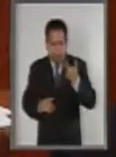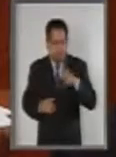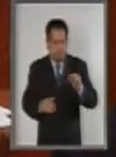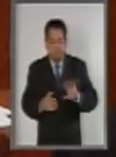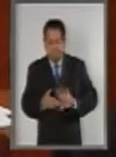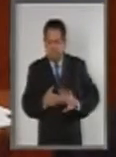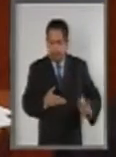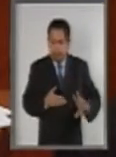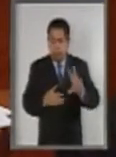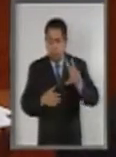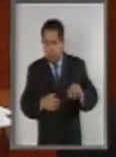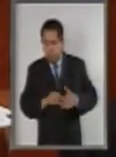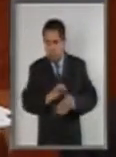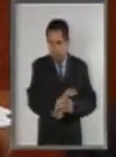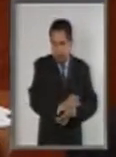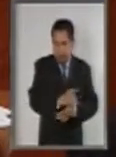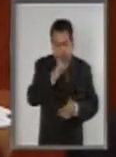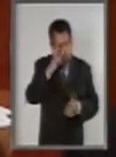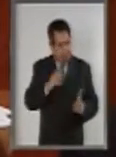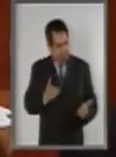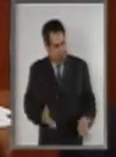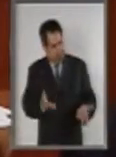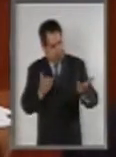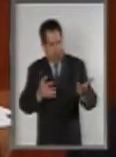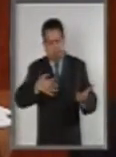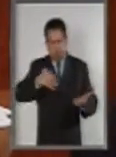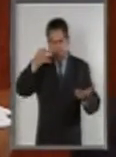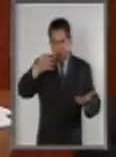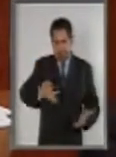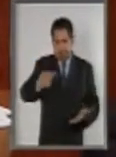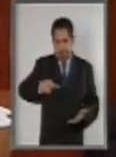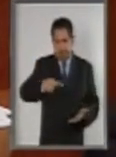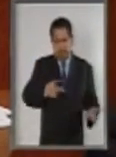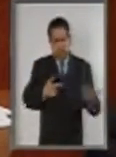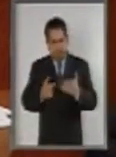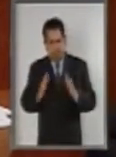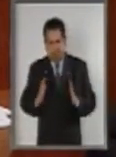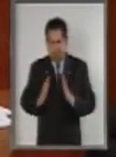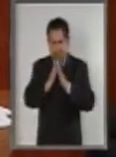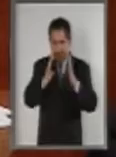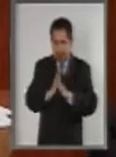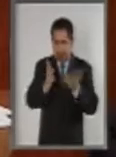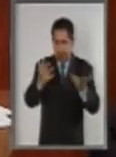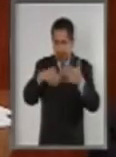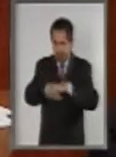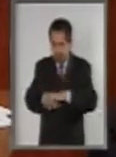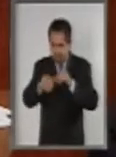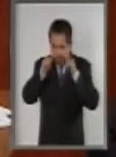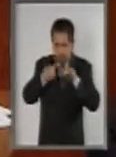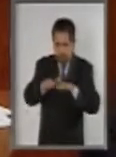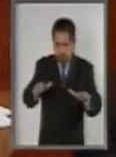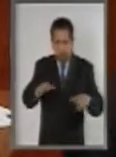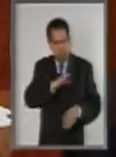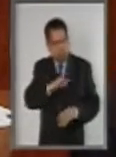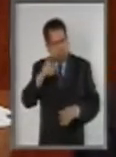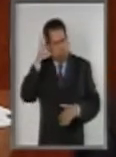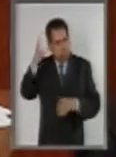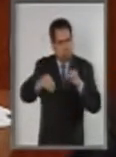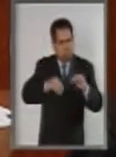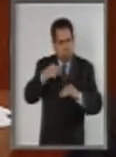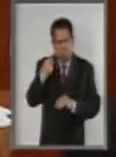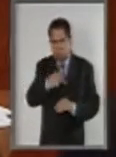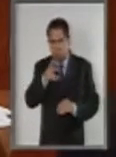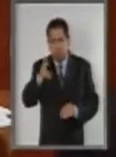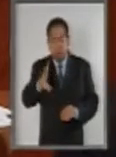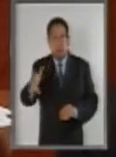la discriminación, para exaltar el derecho y dignidad de la persona a participar para poder construir su propio futuro.